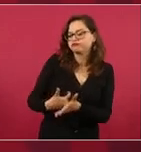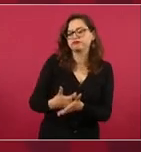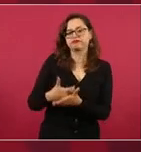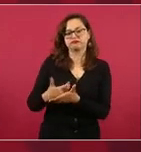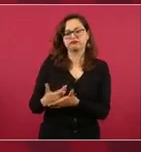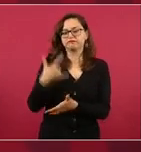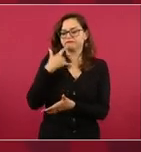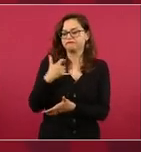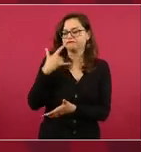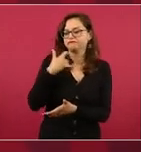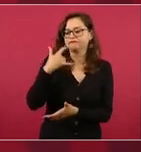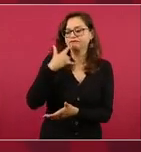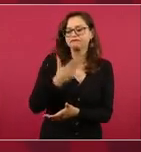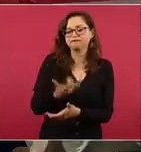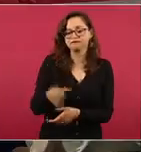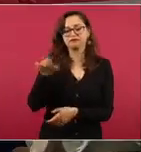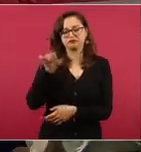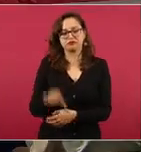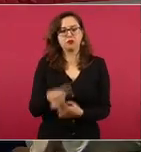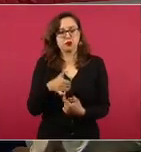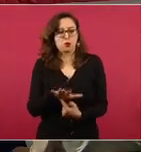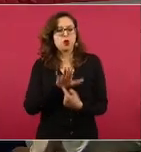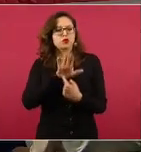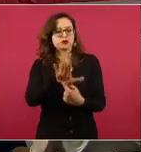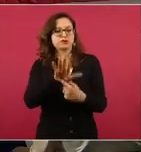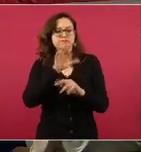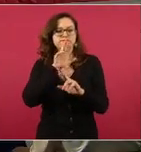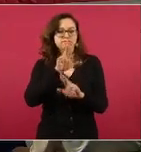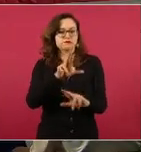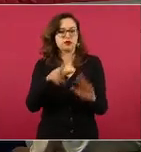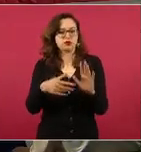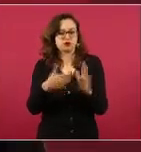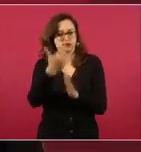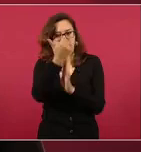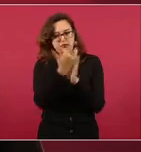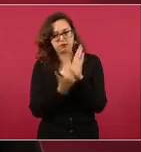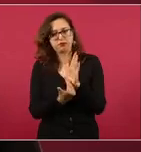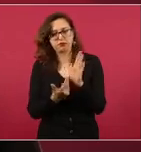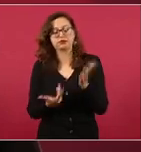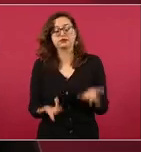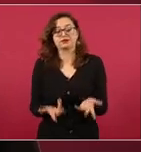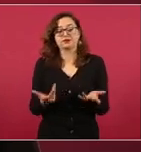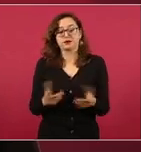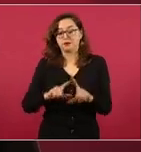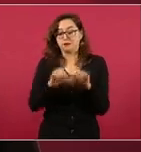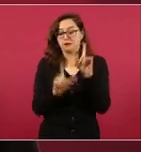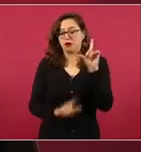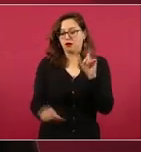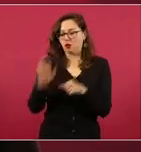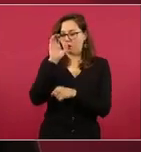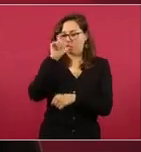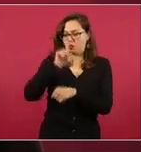detallarán el canciller Marcelo Ebrard y Diego Prieto. Esta política cultural de México ha merecido